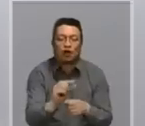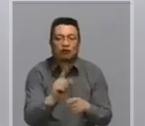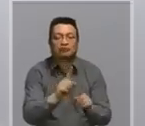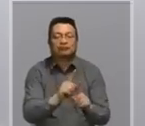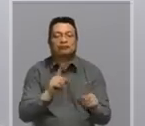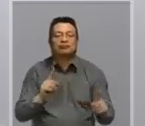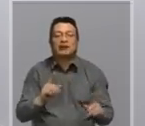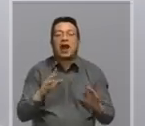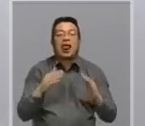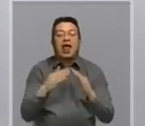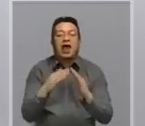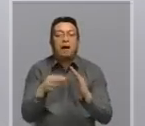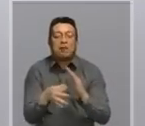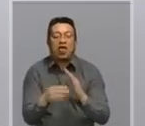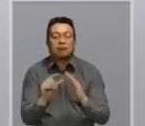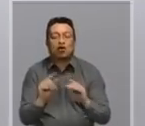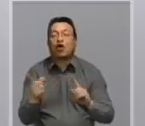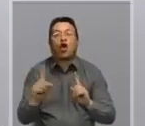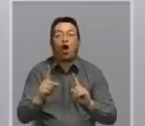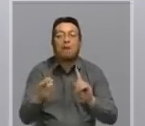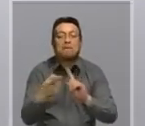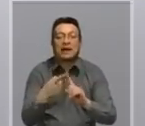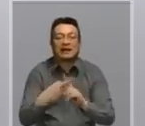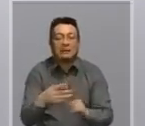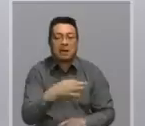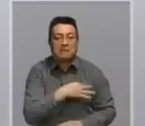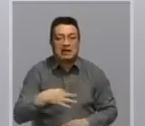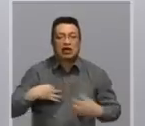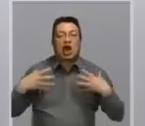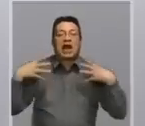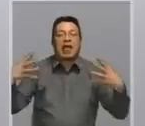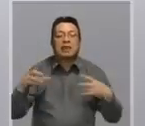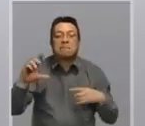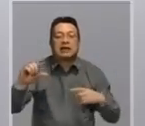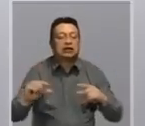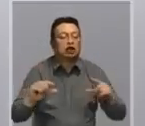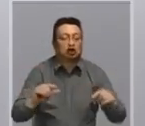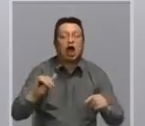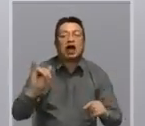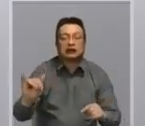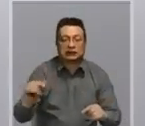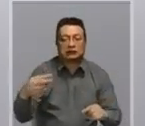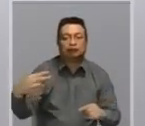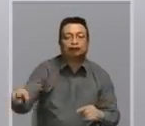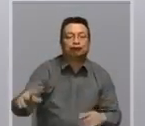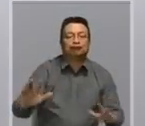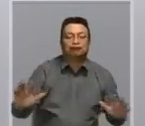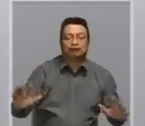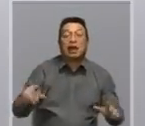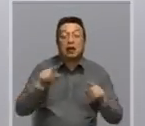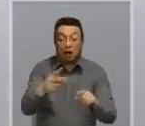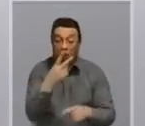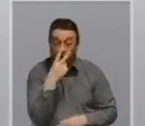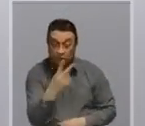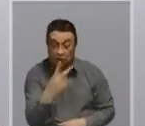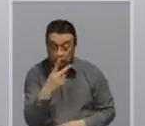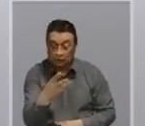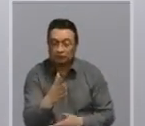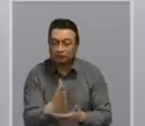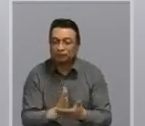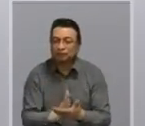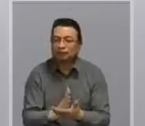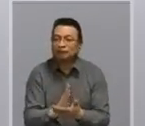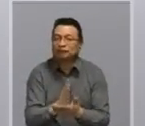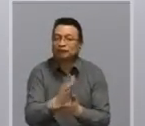la moneda, al no participar de un ministerio grande. Lo que hemos visto es prácticamente el comienzo de